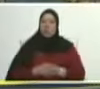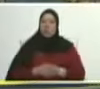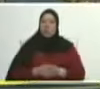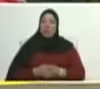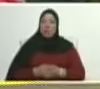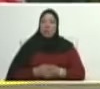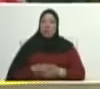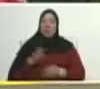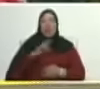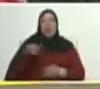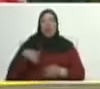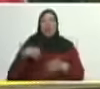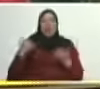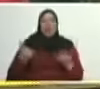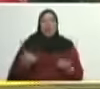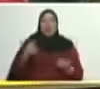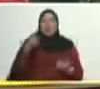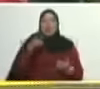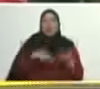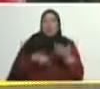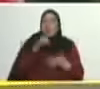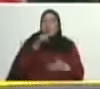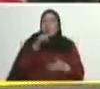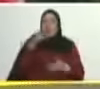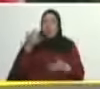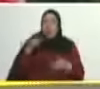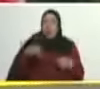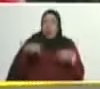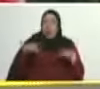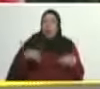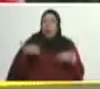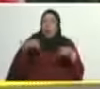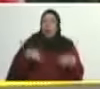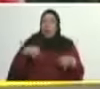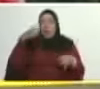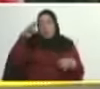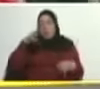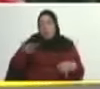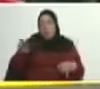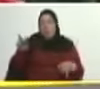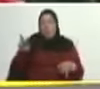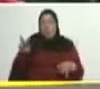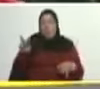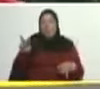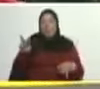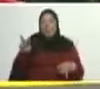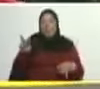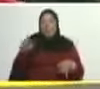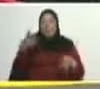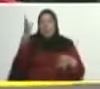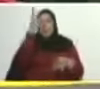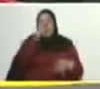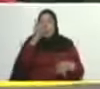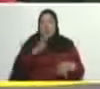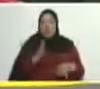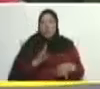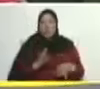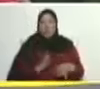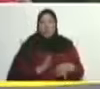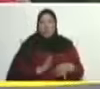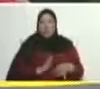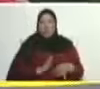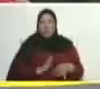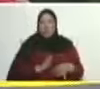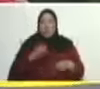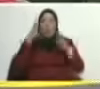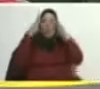the US, Estados Unidos, Canada, Canadá, and Mexico, y México, and Brazil, y Brasil,